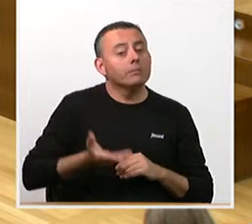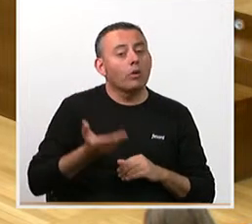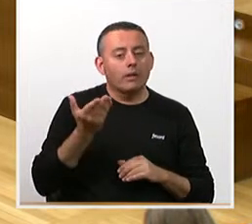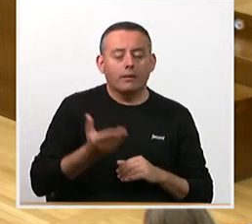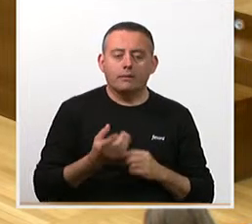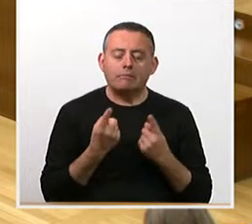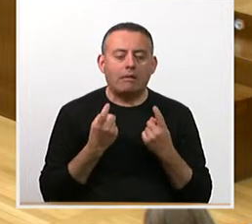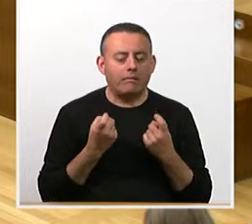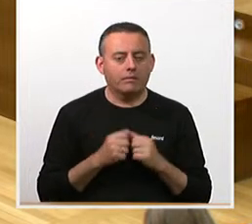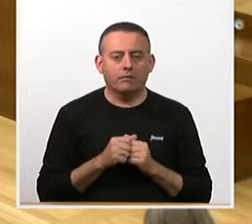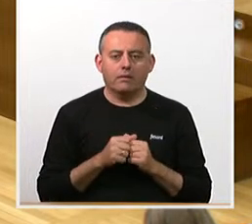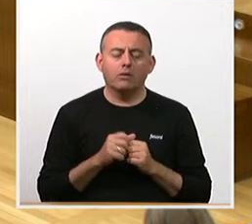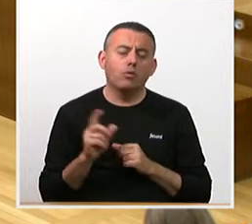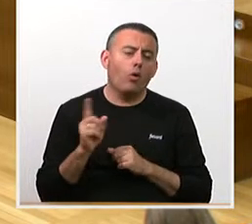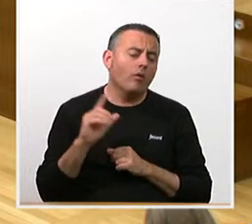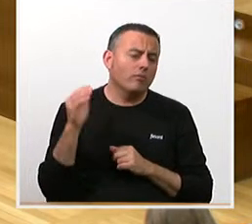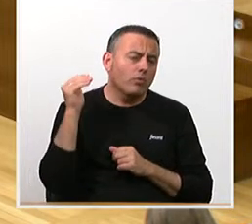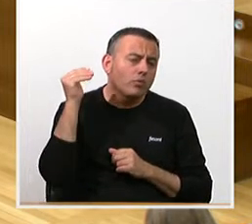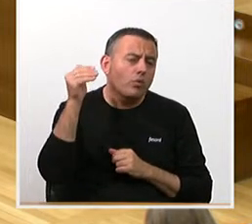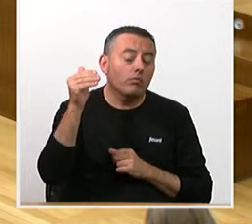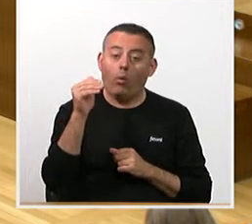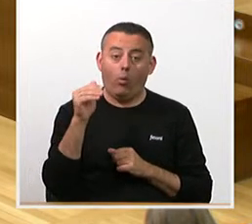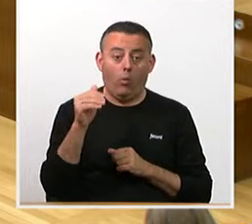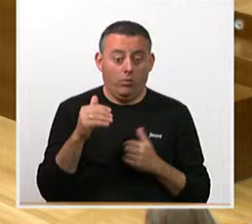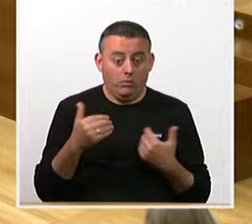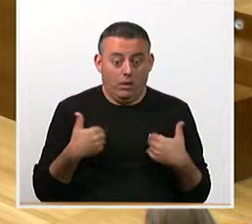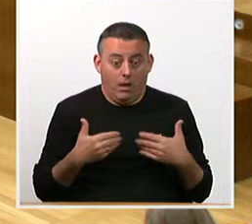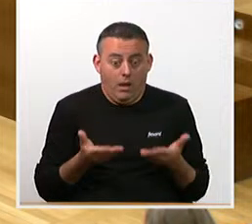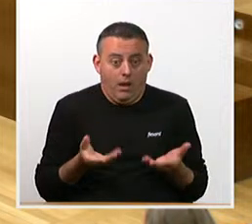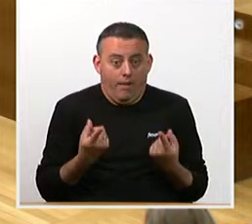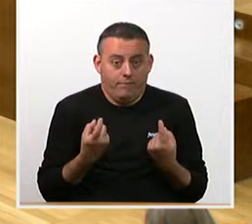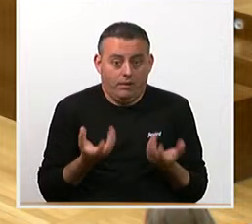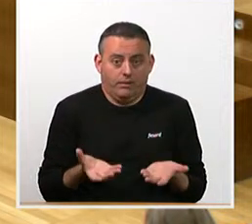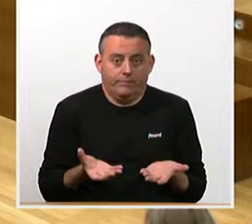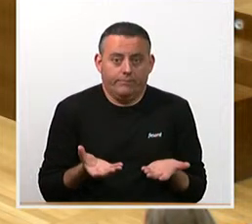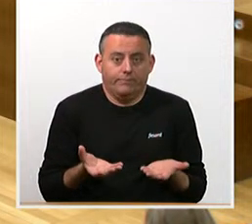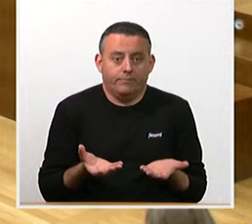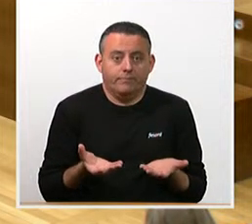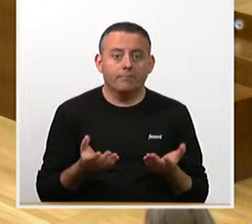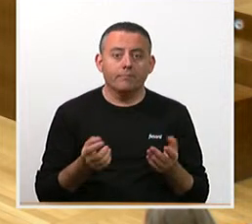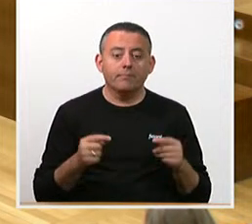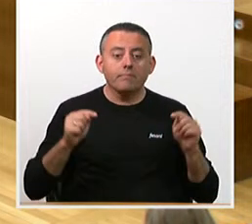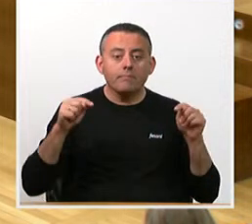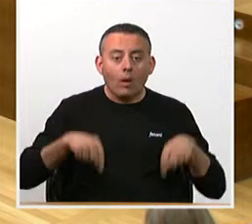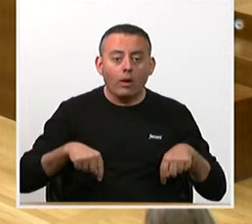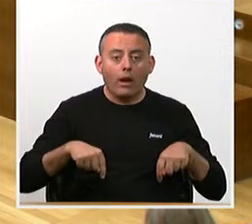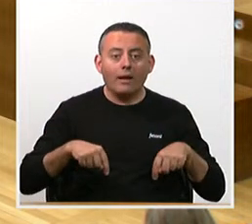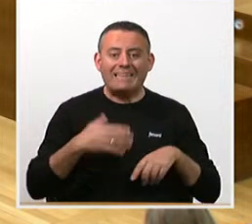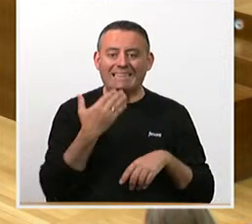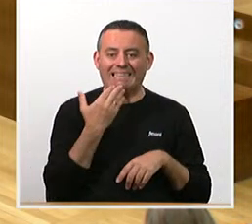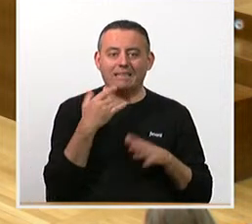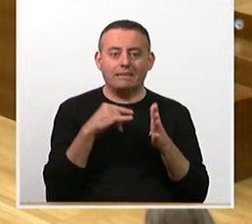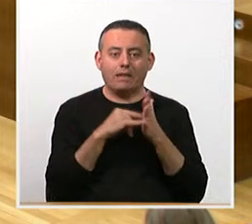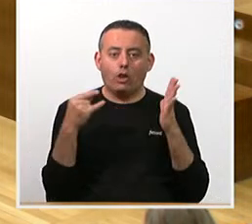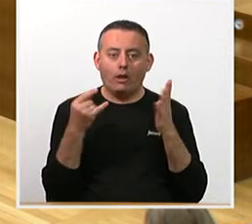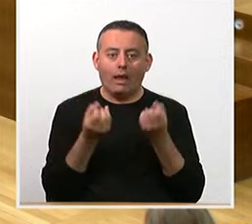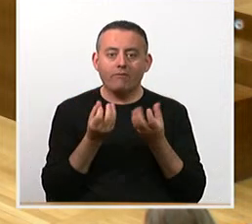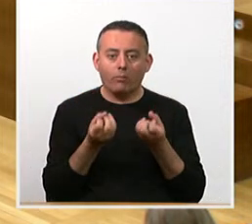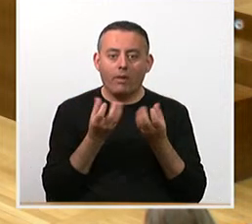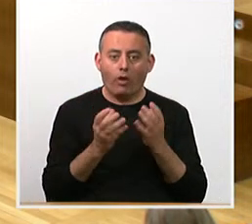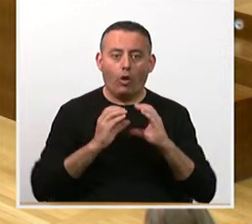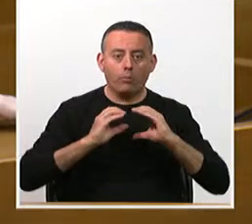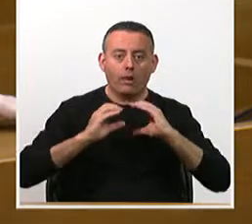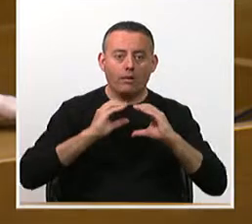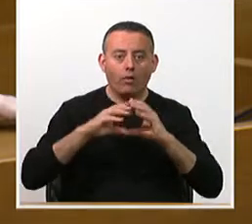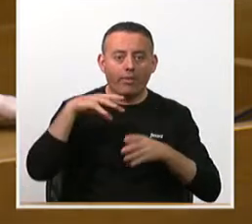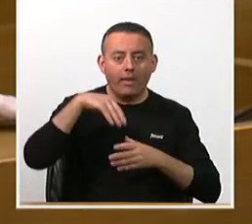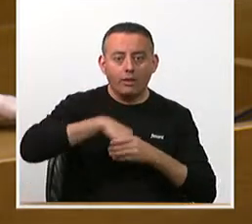deseo o un plan a lograr de esta manera hoy por hoy quien no está dentro de las tecnologías de la información y la comunicación